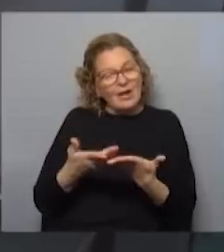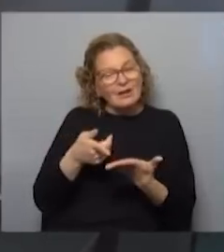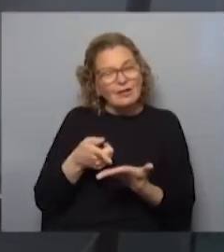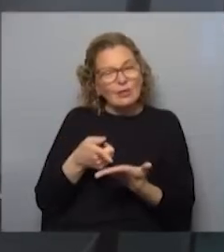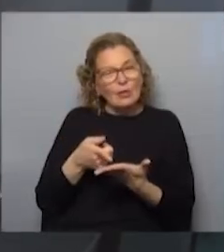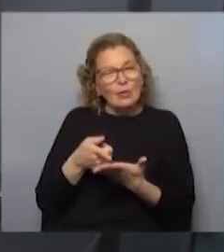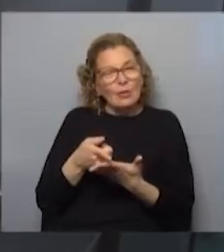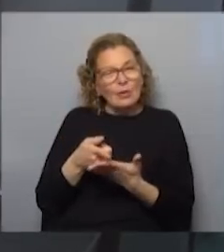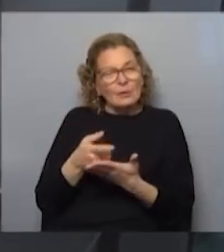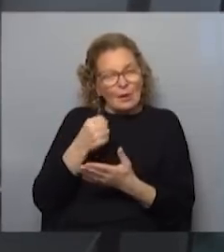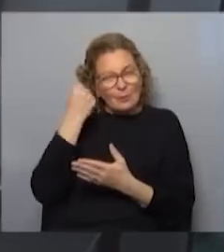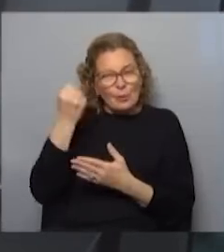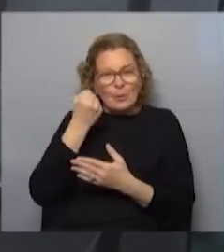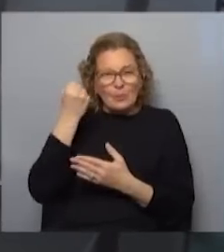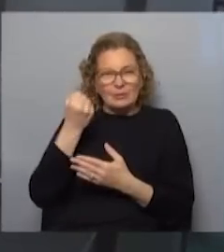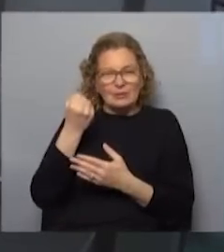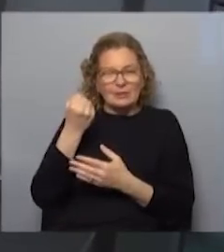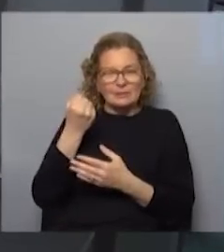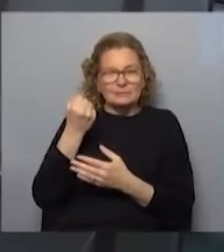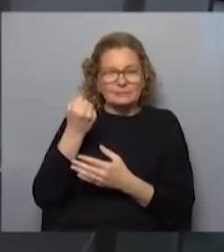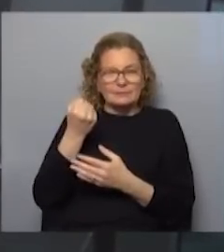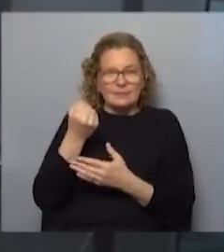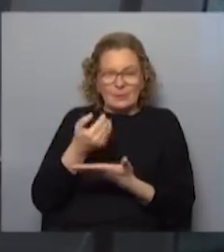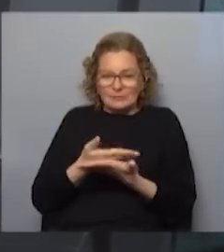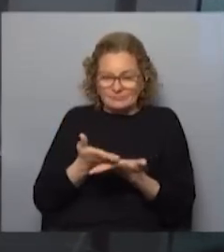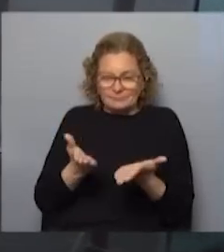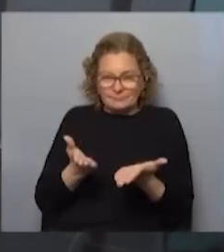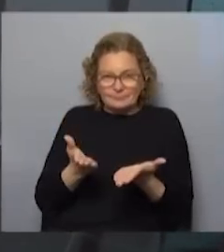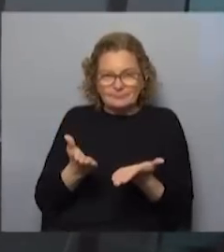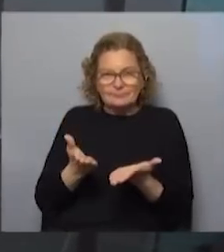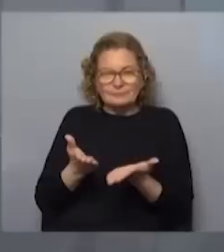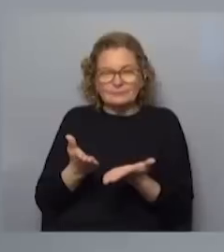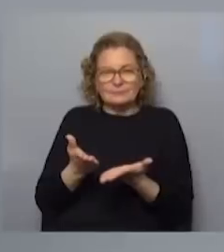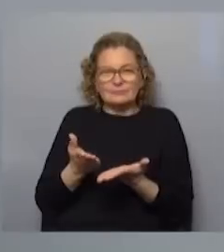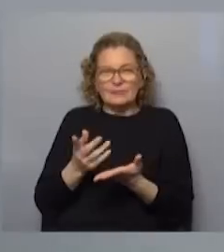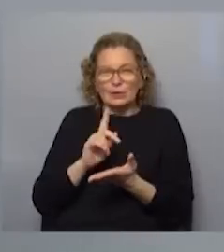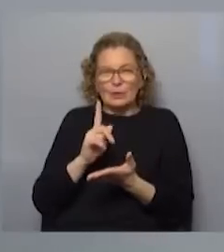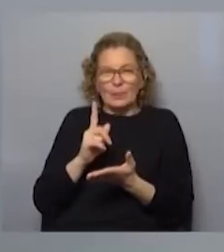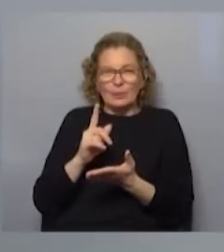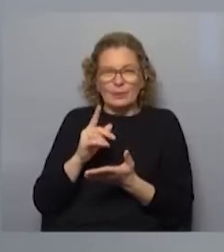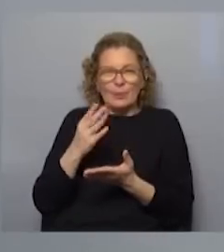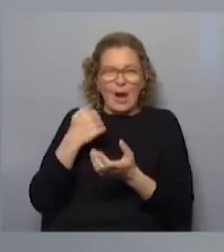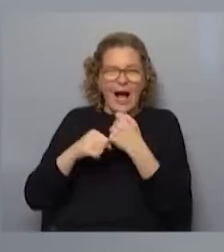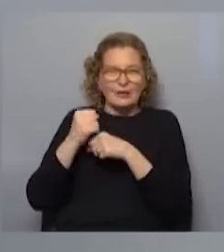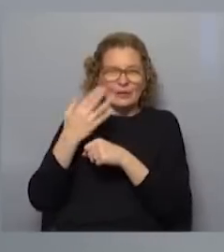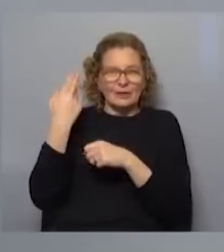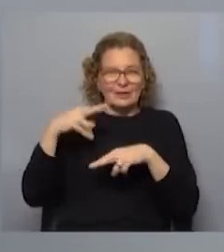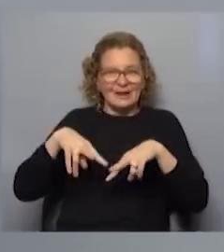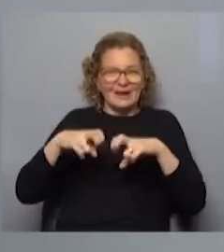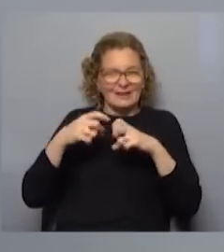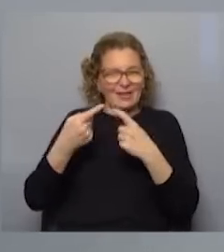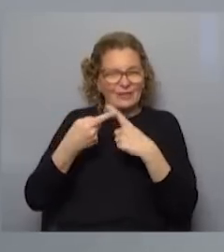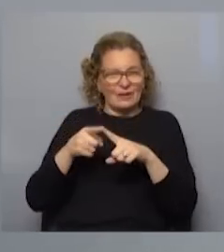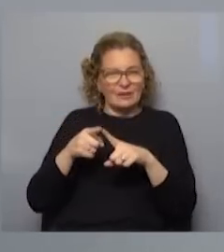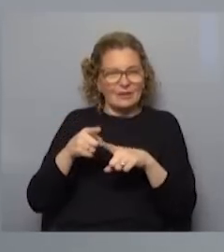hubiera sido fundamental para tener presente de que no es por nostalgia que se analizan estas cosas